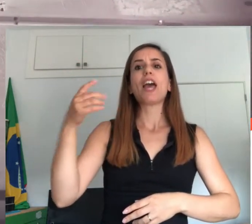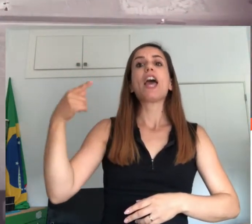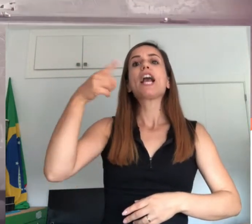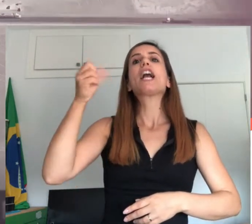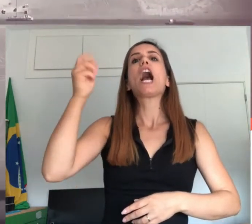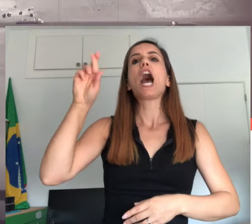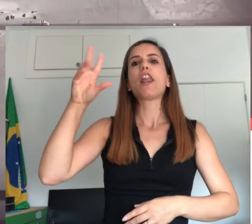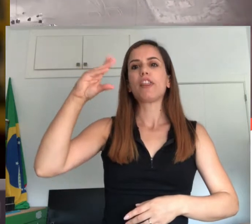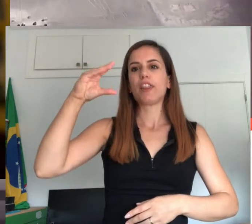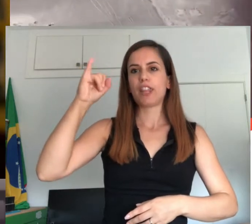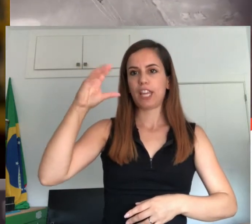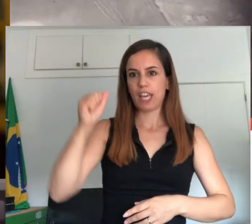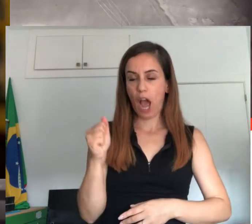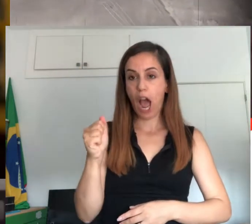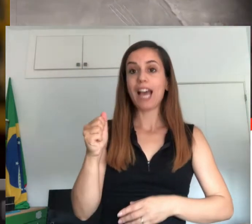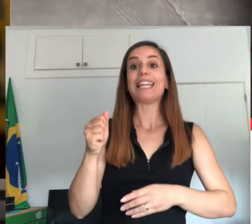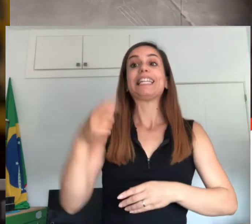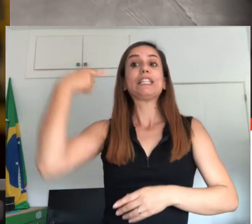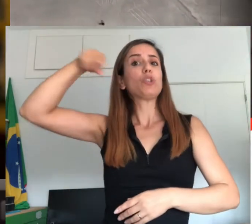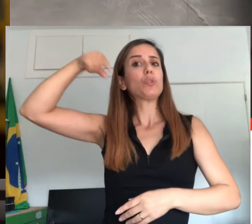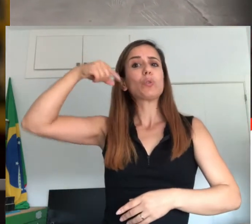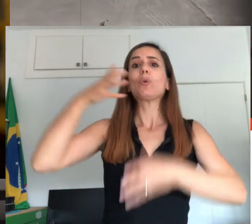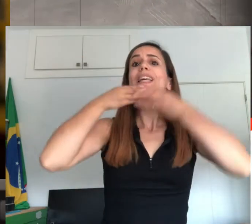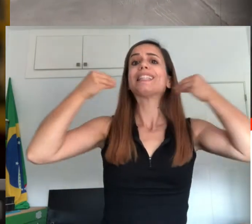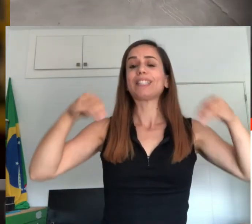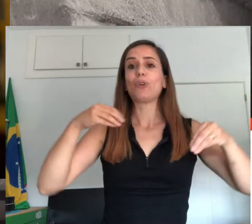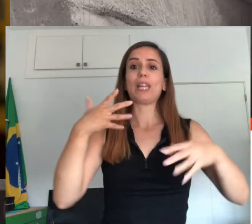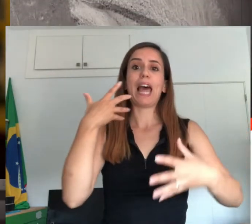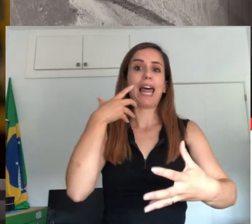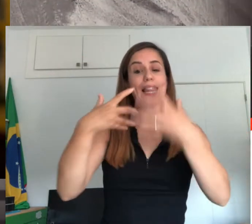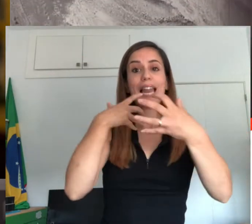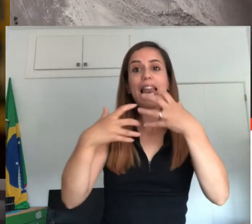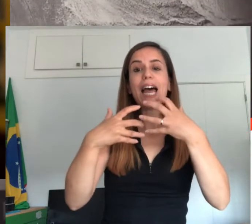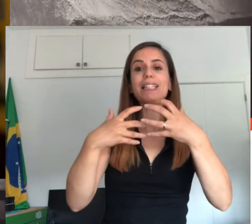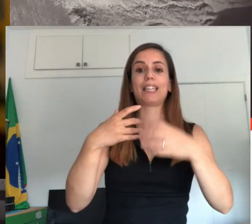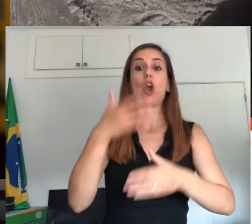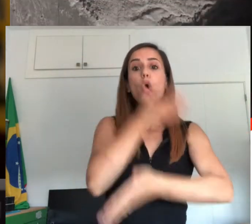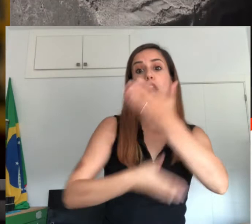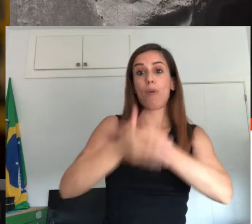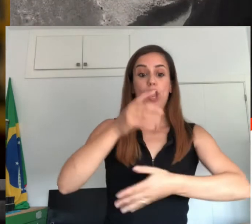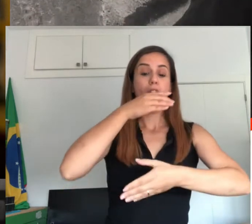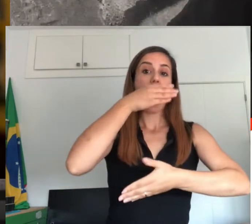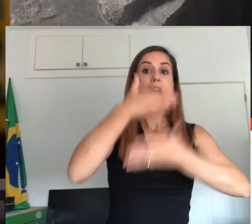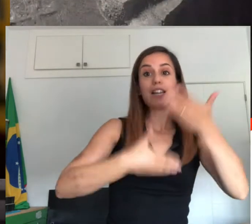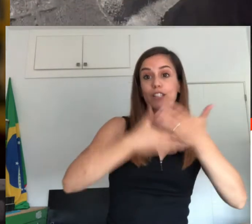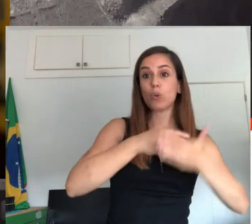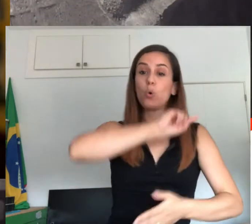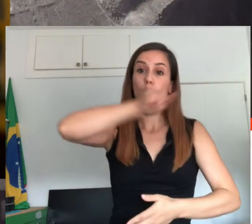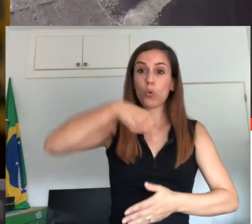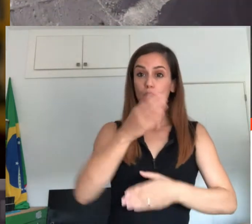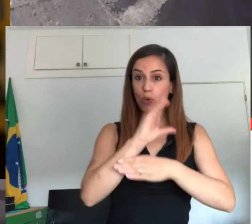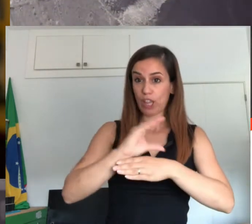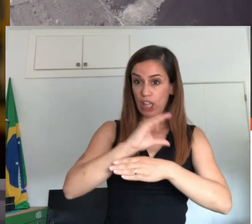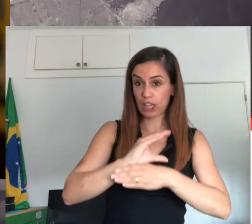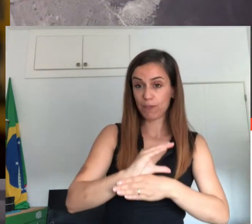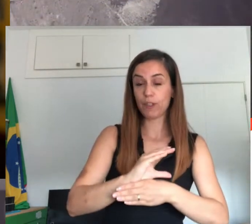García, coautora de nuestro artículo científico, y es quien se ha encargado de la parte del estado de la cuestión en nuestro